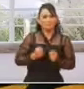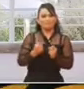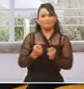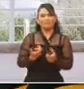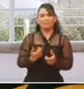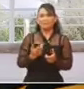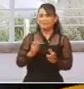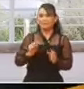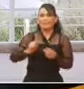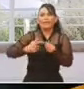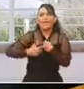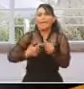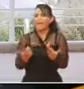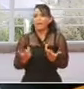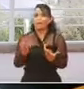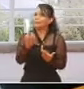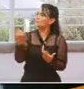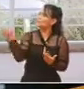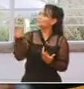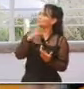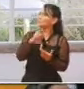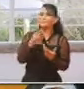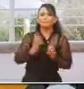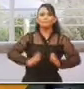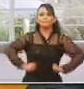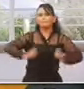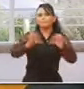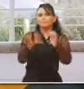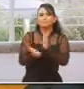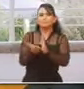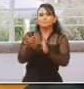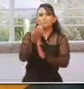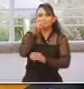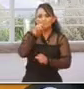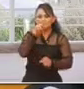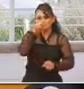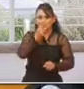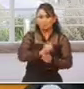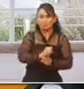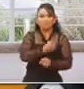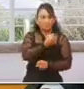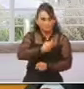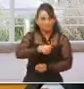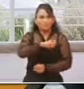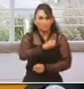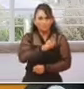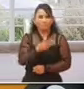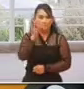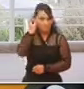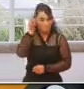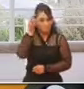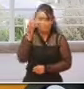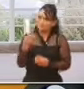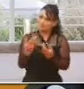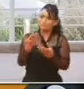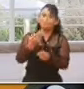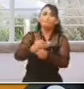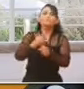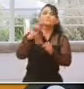cualquier infraestructura en materia de servicios públicos de salud y en este caso, por supuesto, la universidad es una no